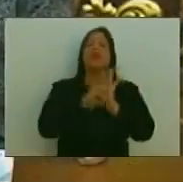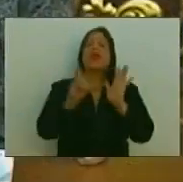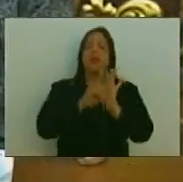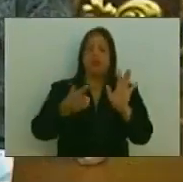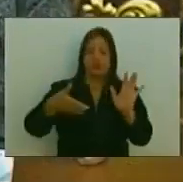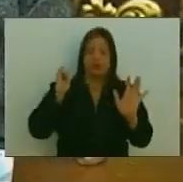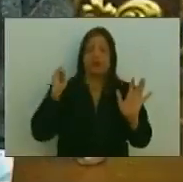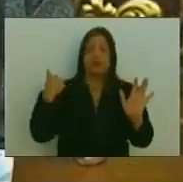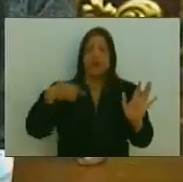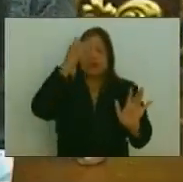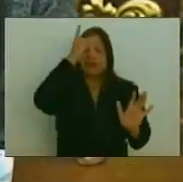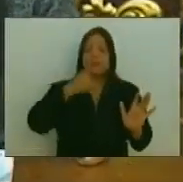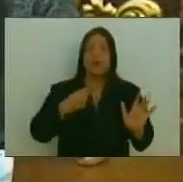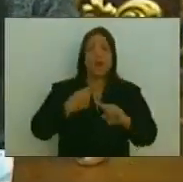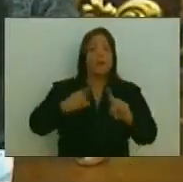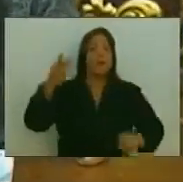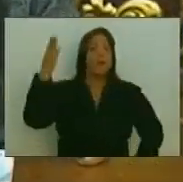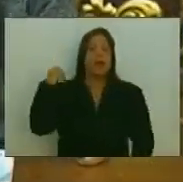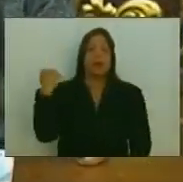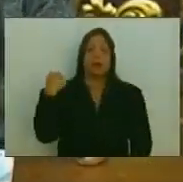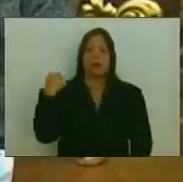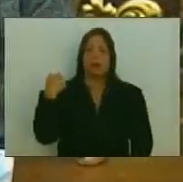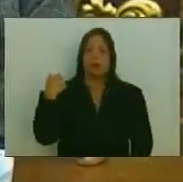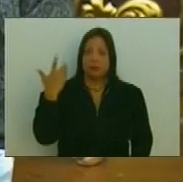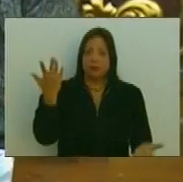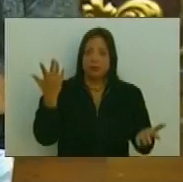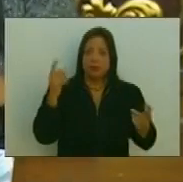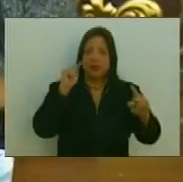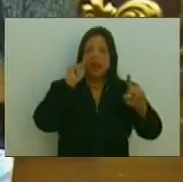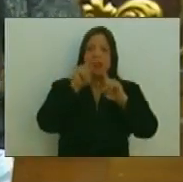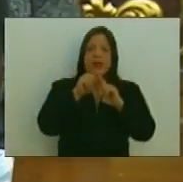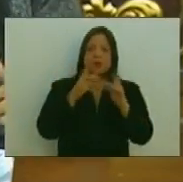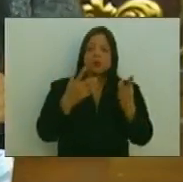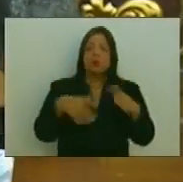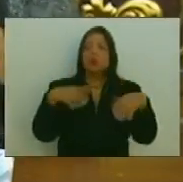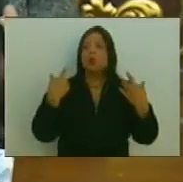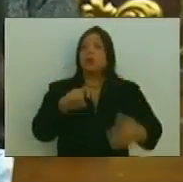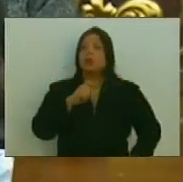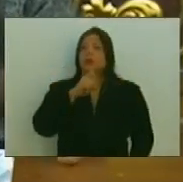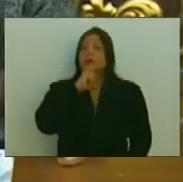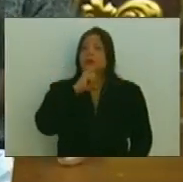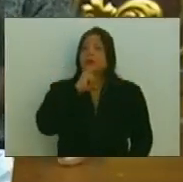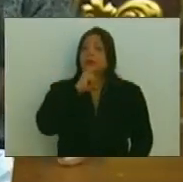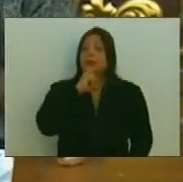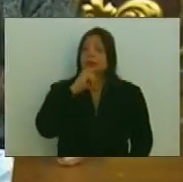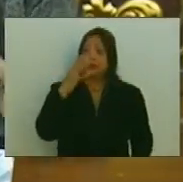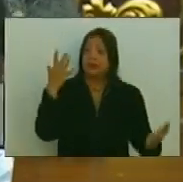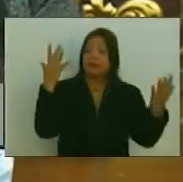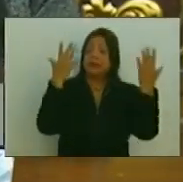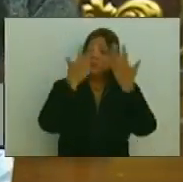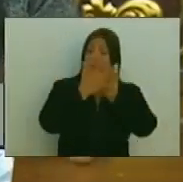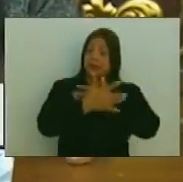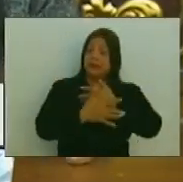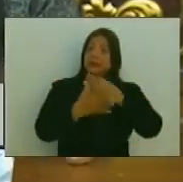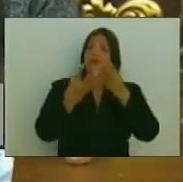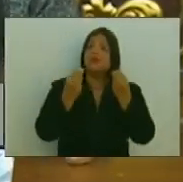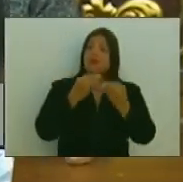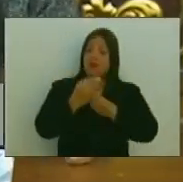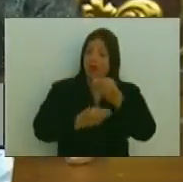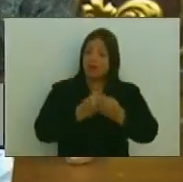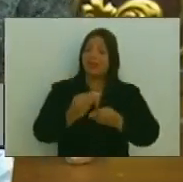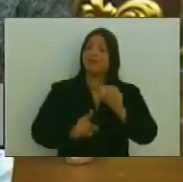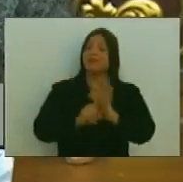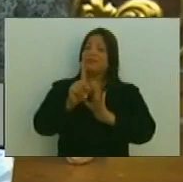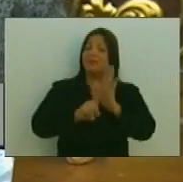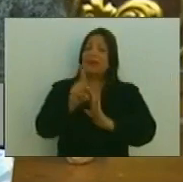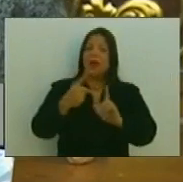Sin embargo, en aquella época, camaradas, el reto era muy, pero muy complejo. Hay mucho por hacer todavía,